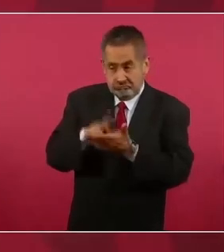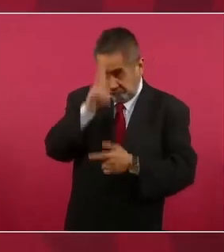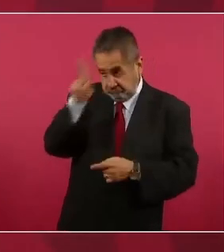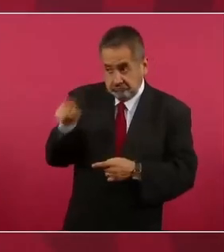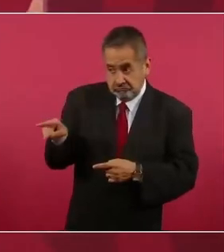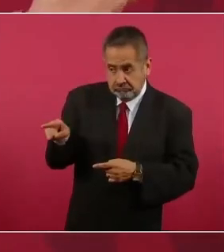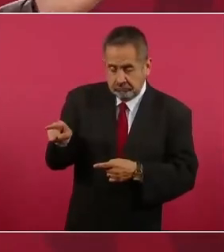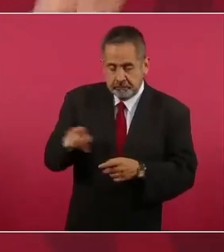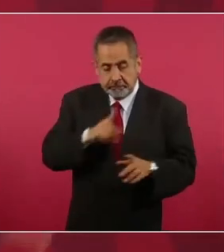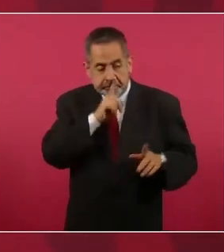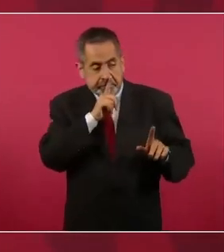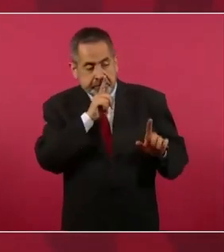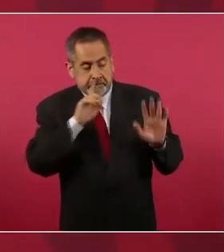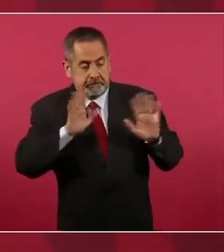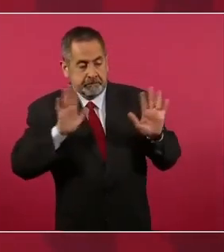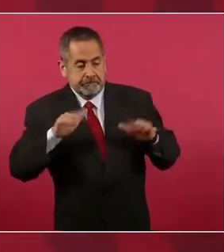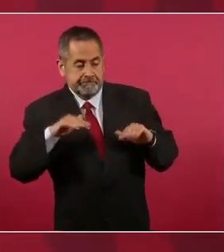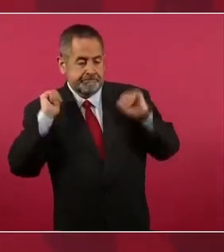Y